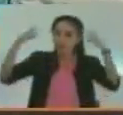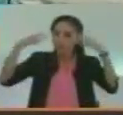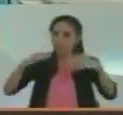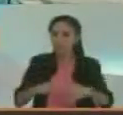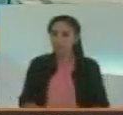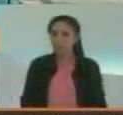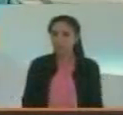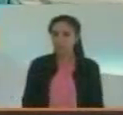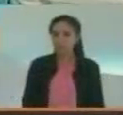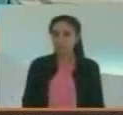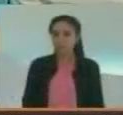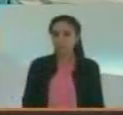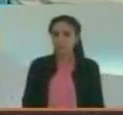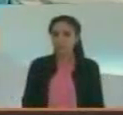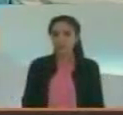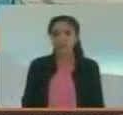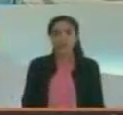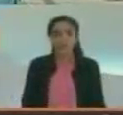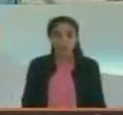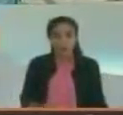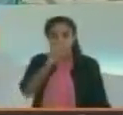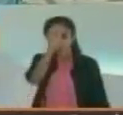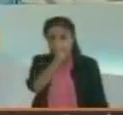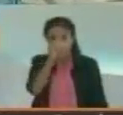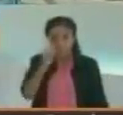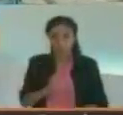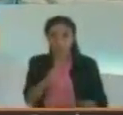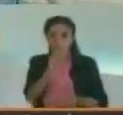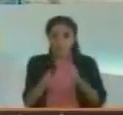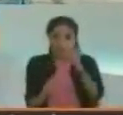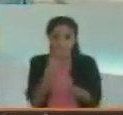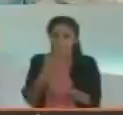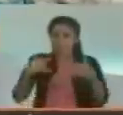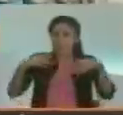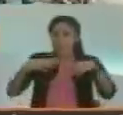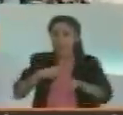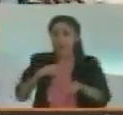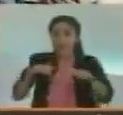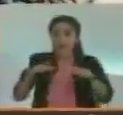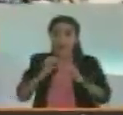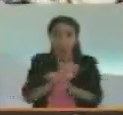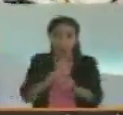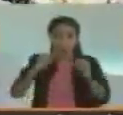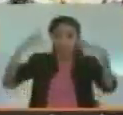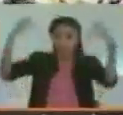Bueno, si el próximo domingo 20 de mayo amanece lloviendo,